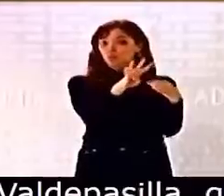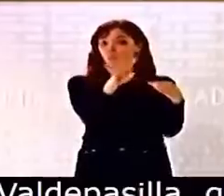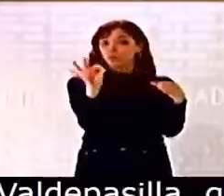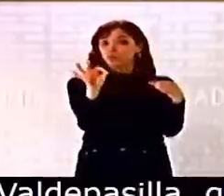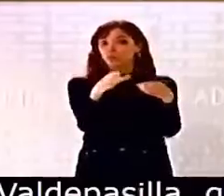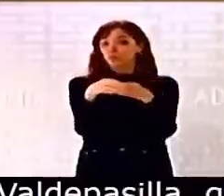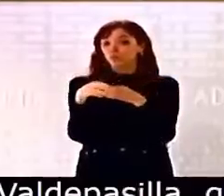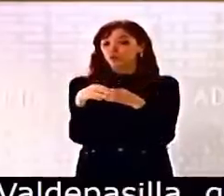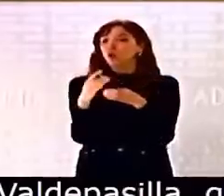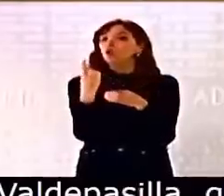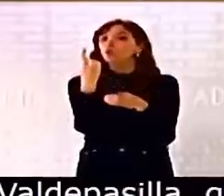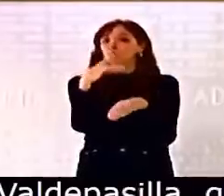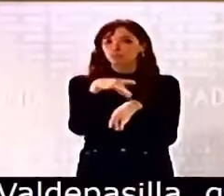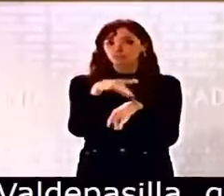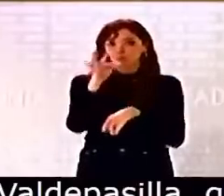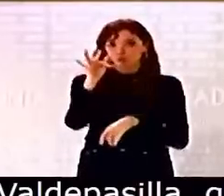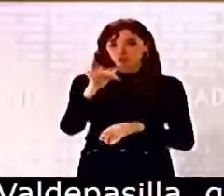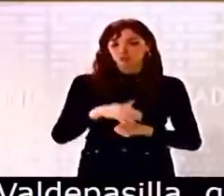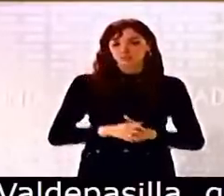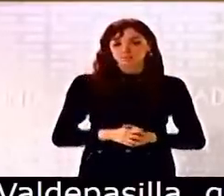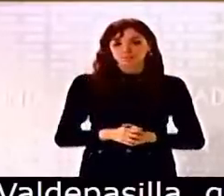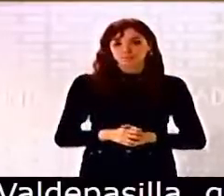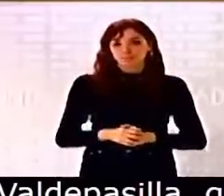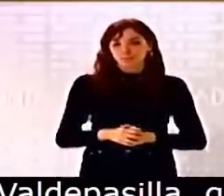un positivo.